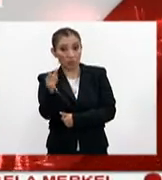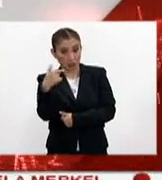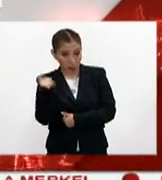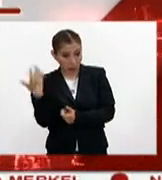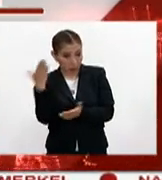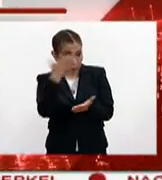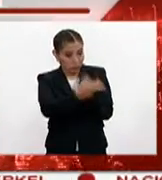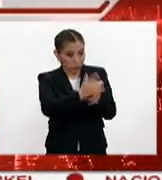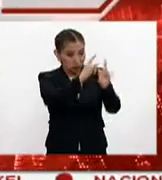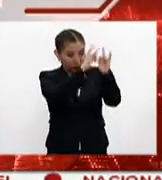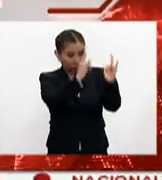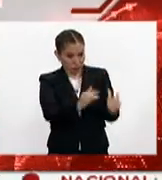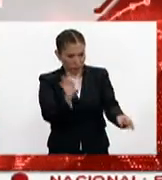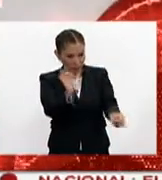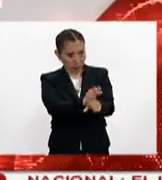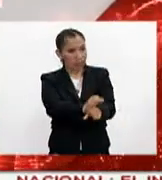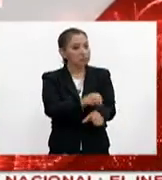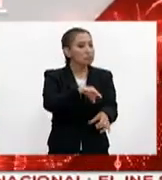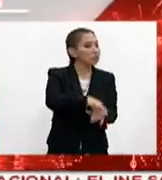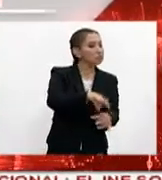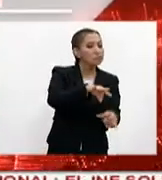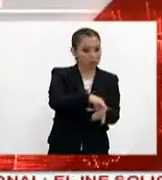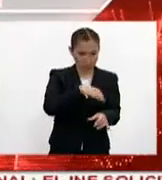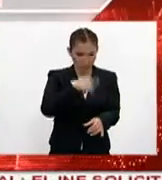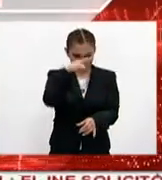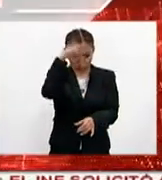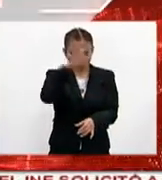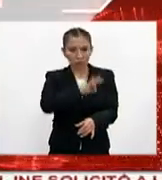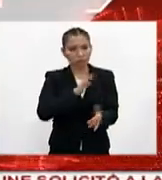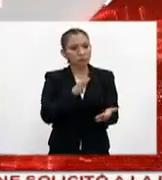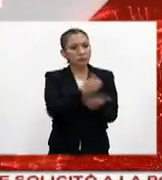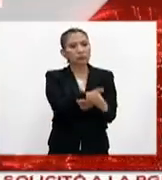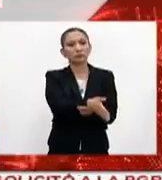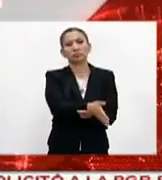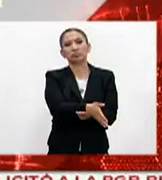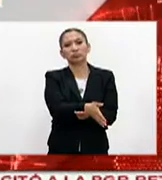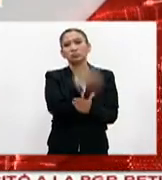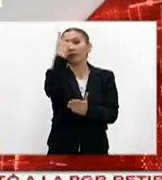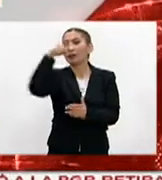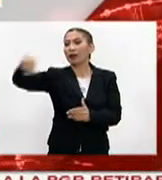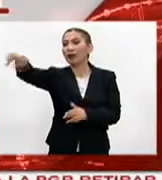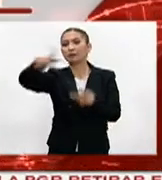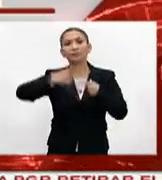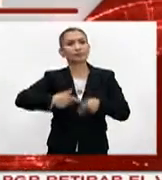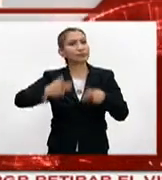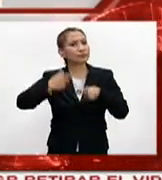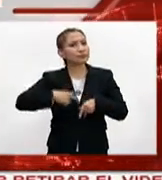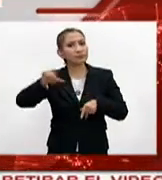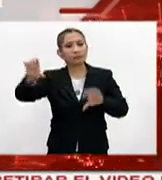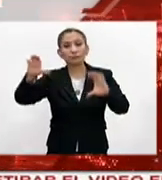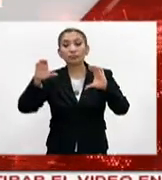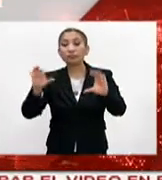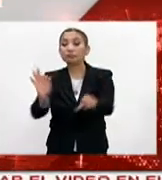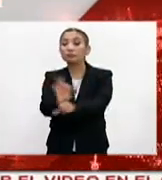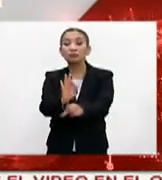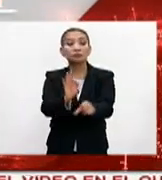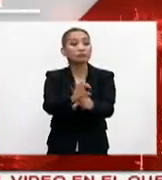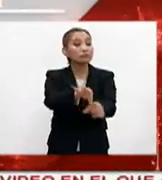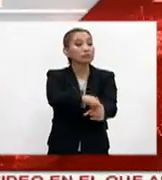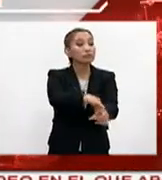estar en una casilla defendiendo el voto tenga facilidades, para que los ciudadanos cuiden el